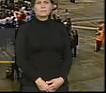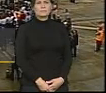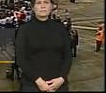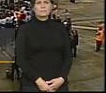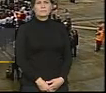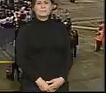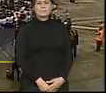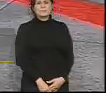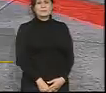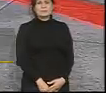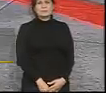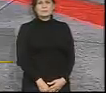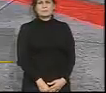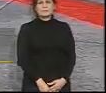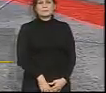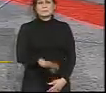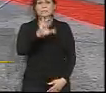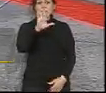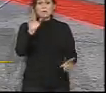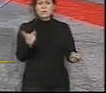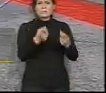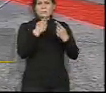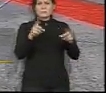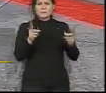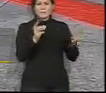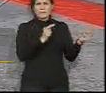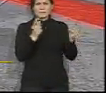galopera y despedida, el campamento Cerro León.